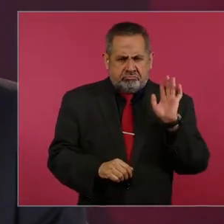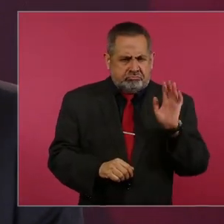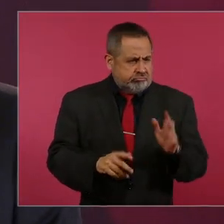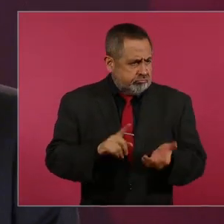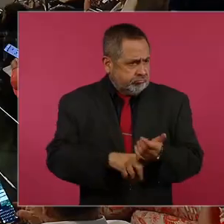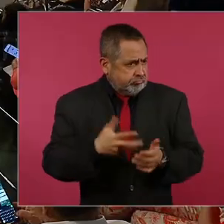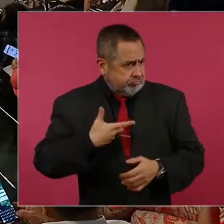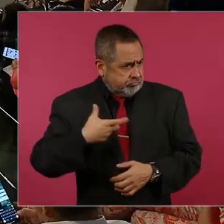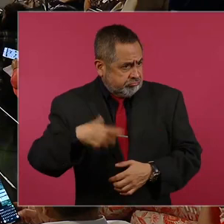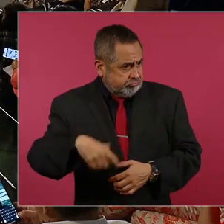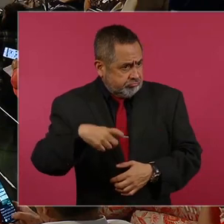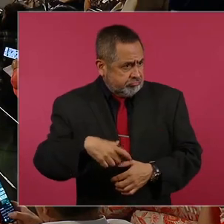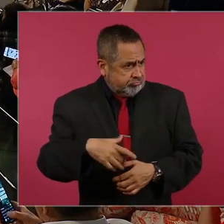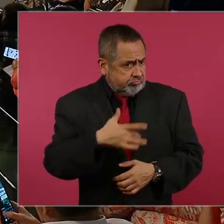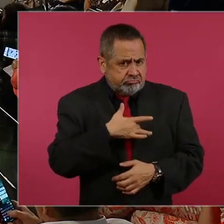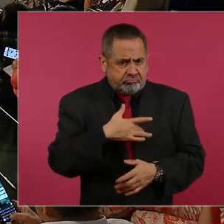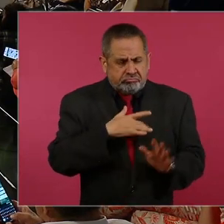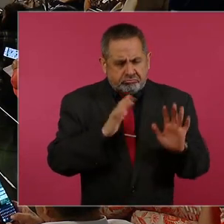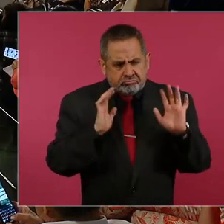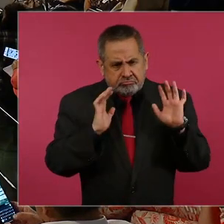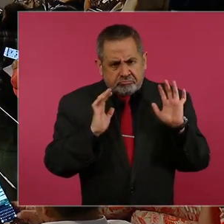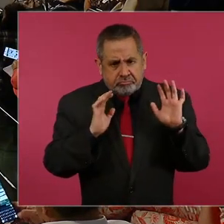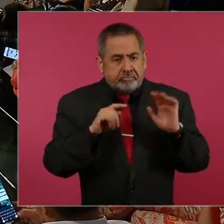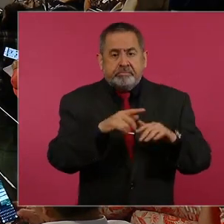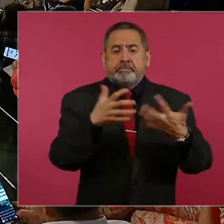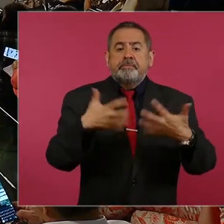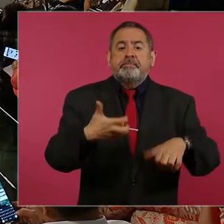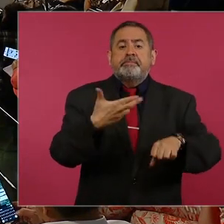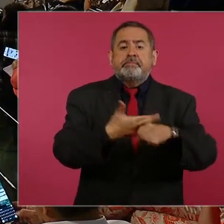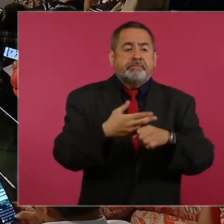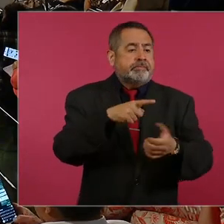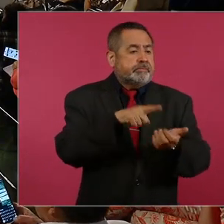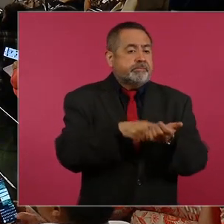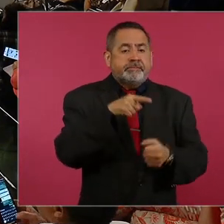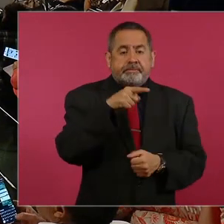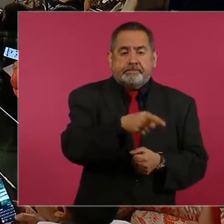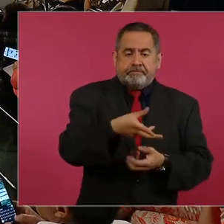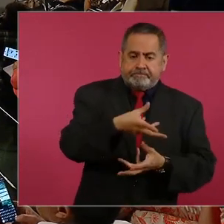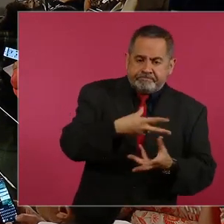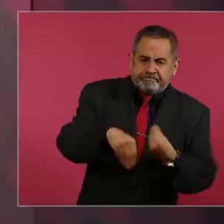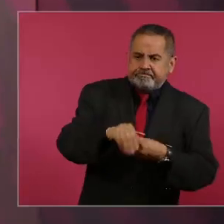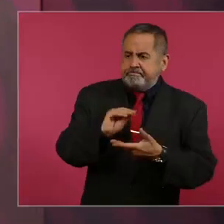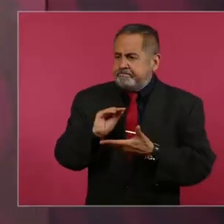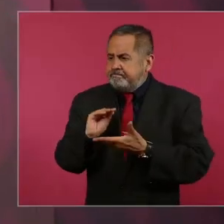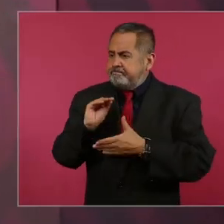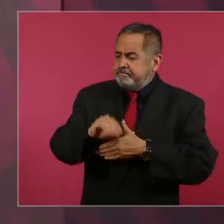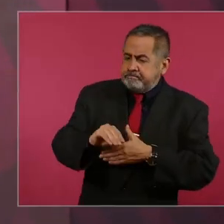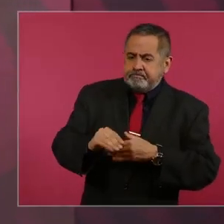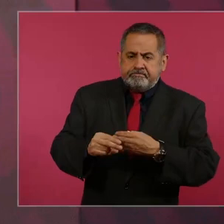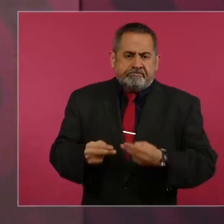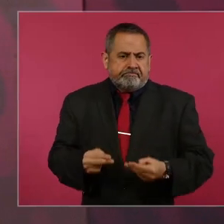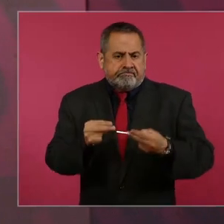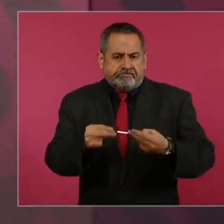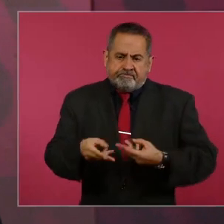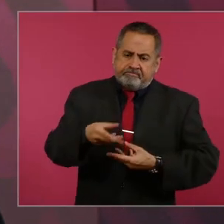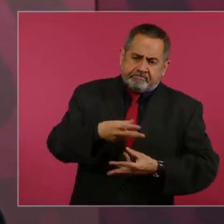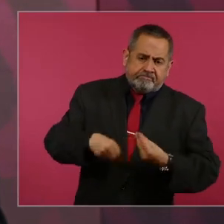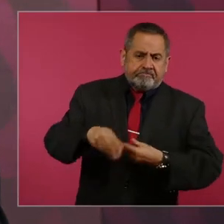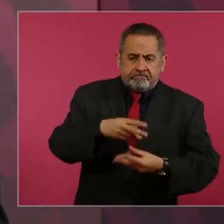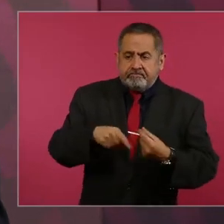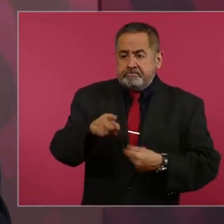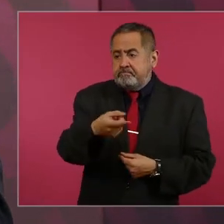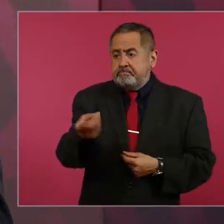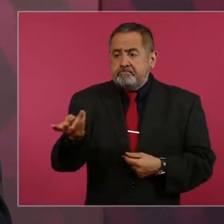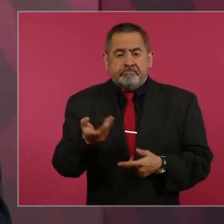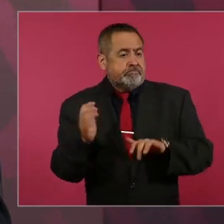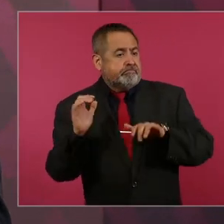al contrario, el empresario que invierte, que genera empleos de merece